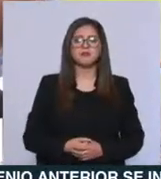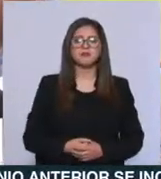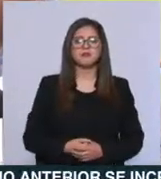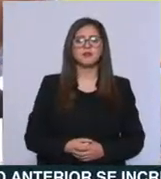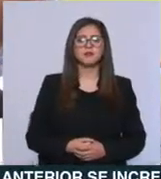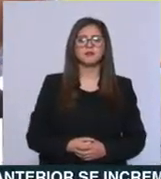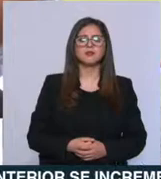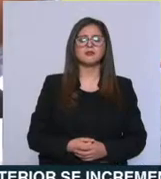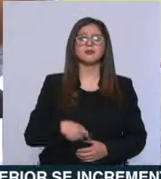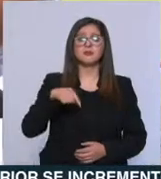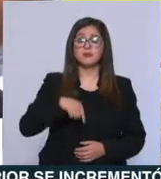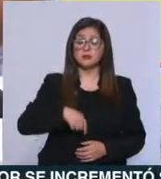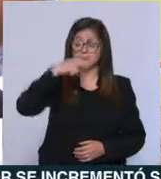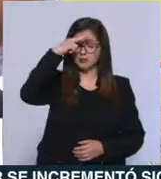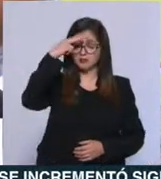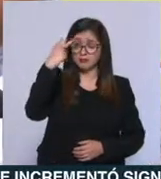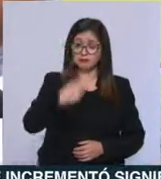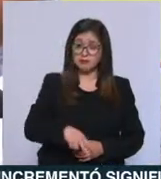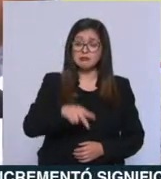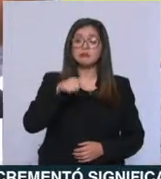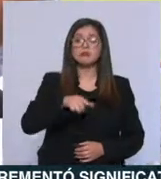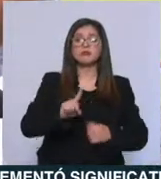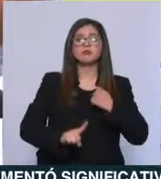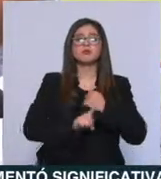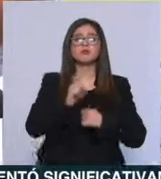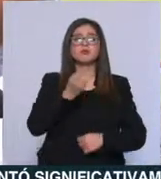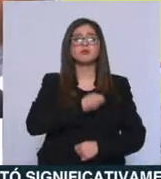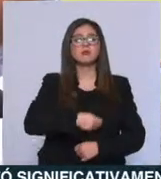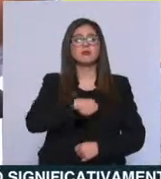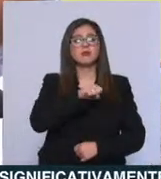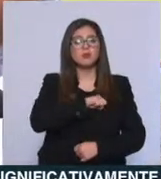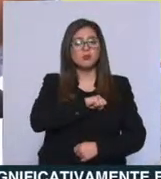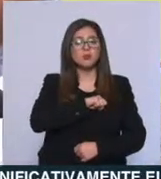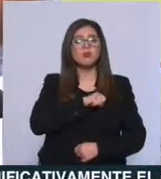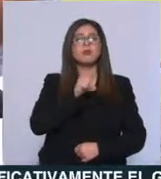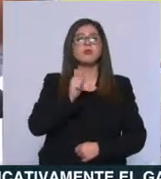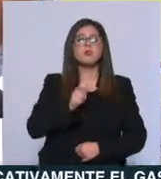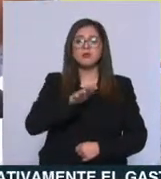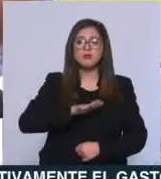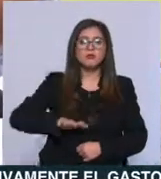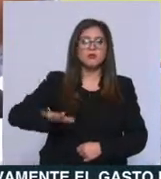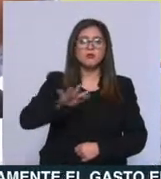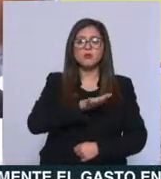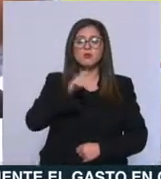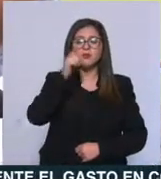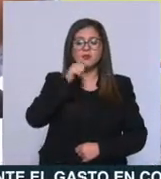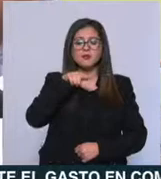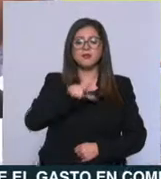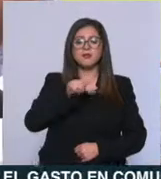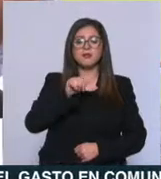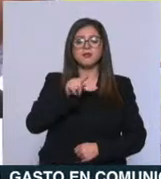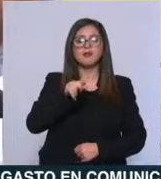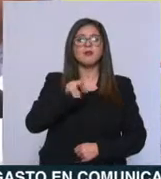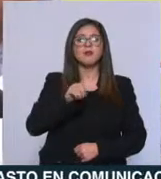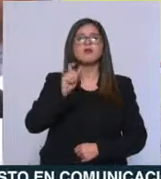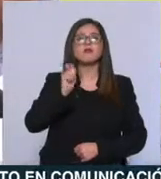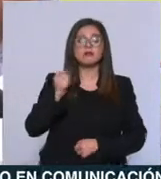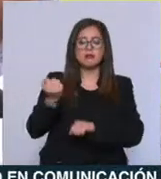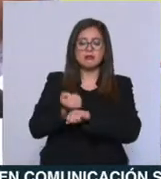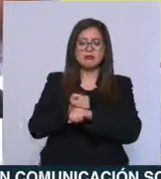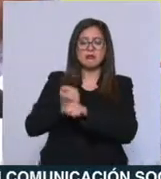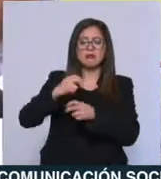país claramente es un problema de salud. Básicamente nosotros como latinos interviene nuestra genética para